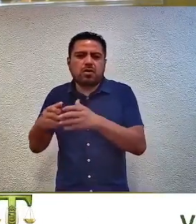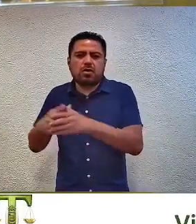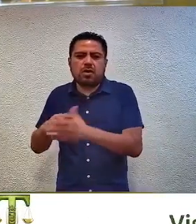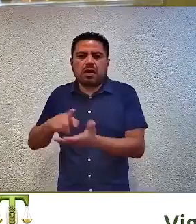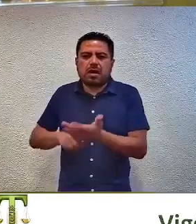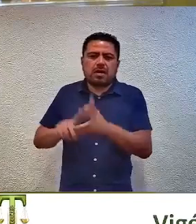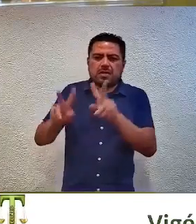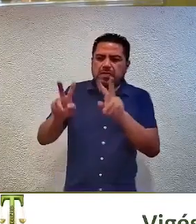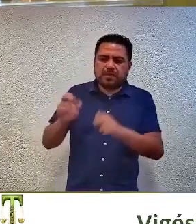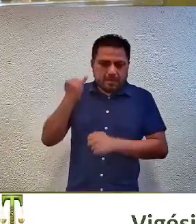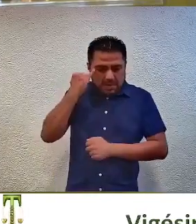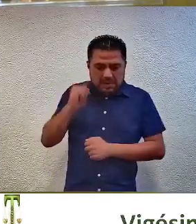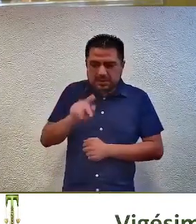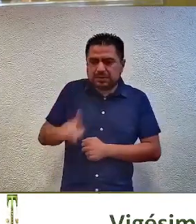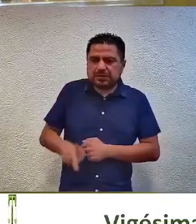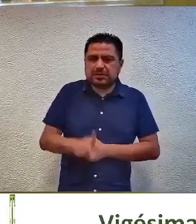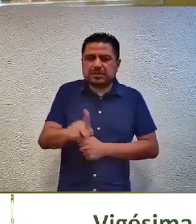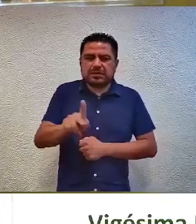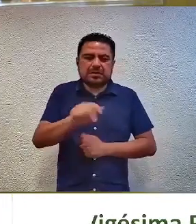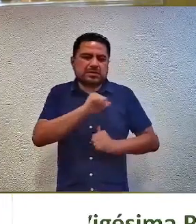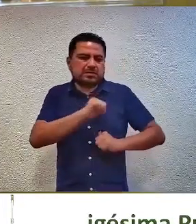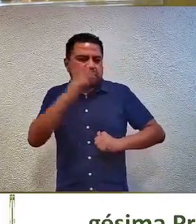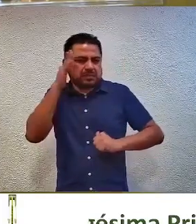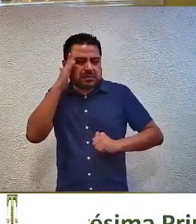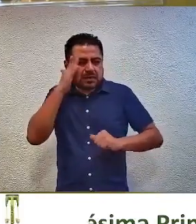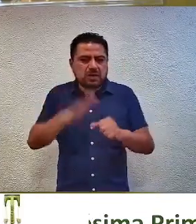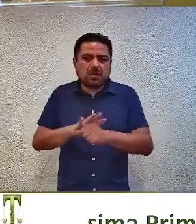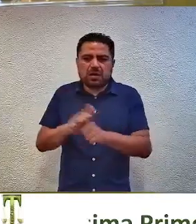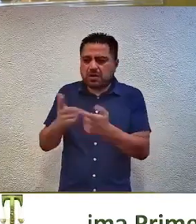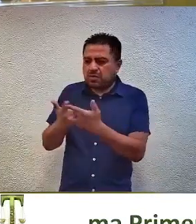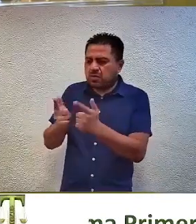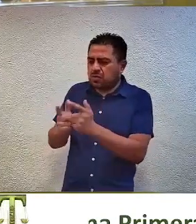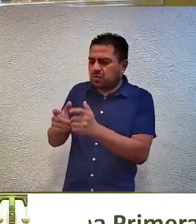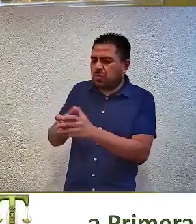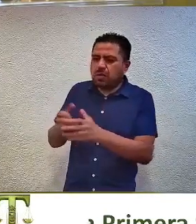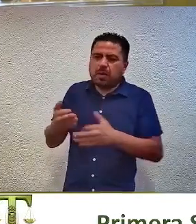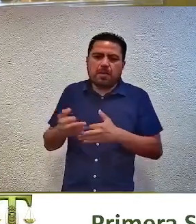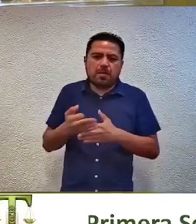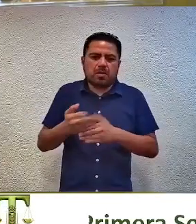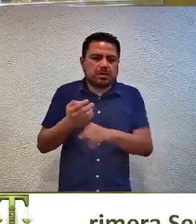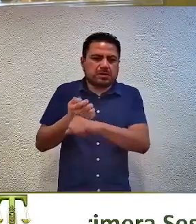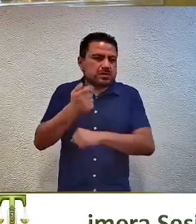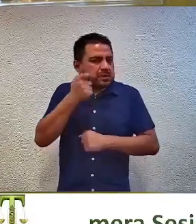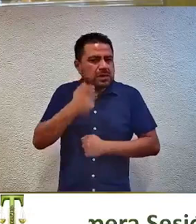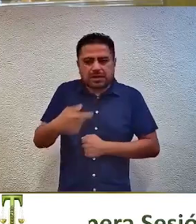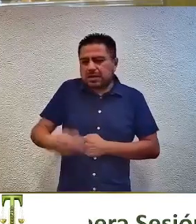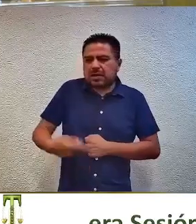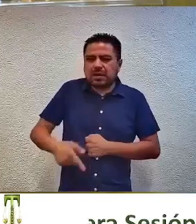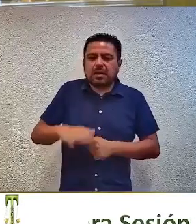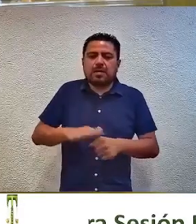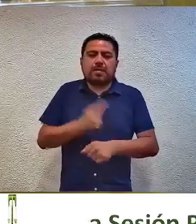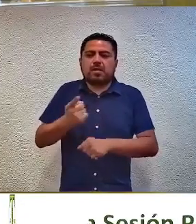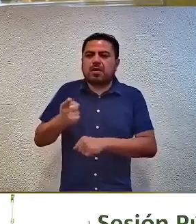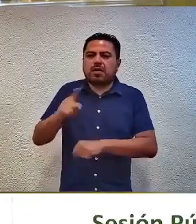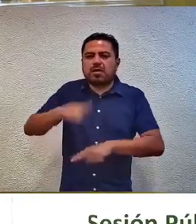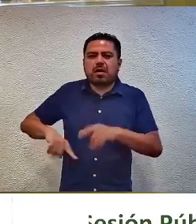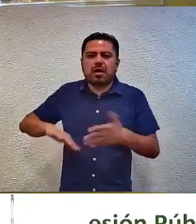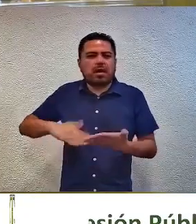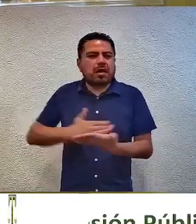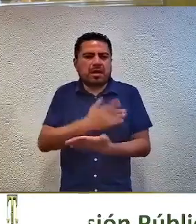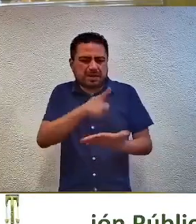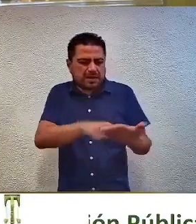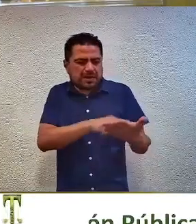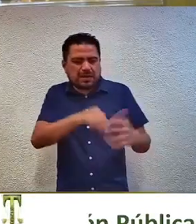de Asuntos Indígenas de la dirigencia estatal del Partido Morena en el Estado de Guerrero, por la presunta violación a la normativa electoral